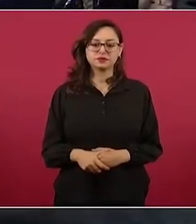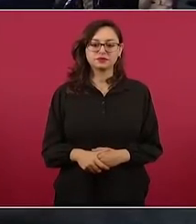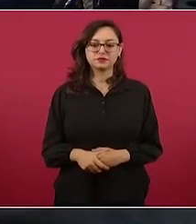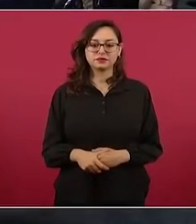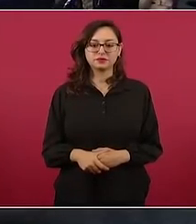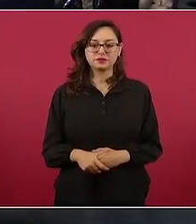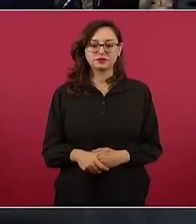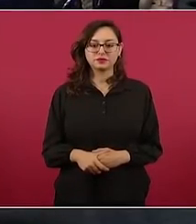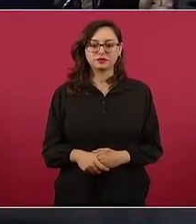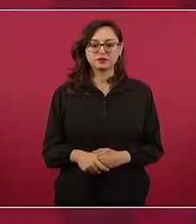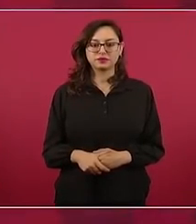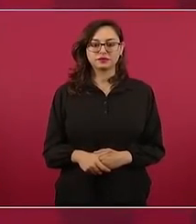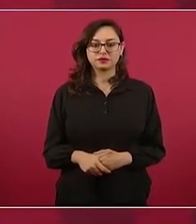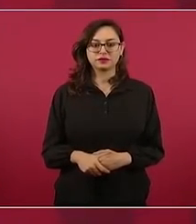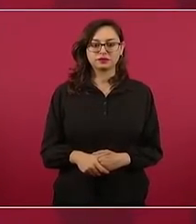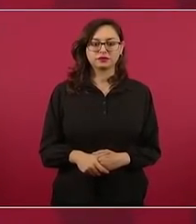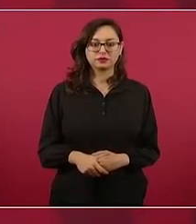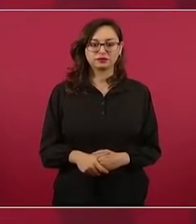cosas